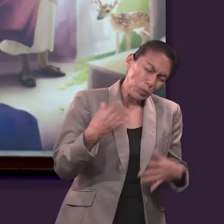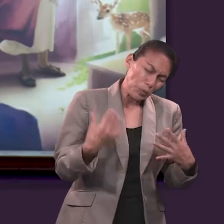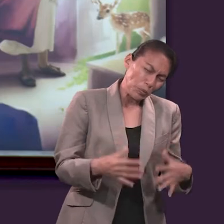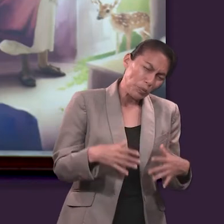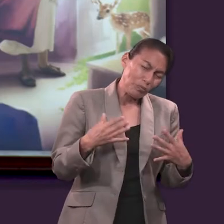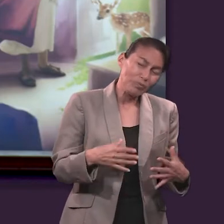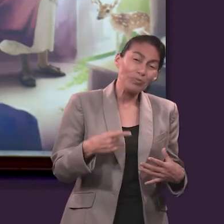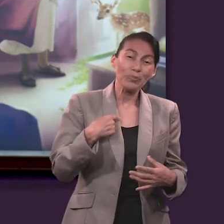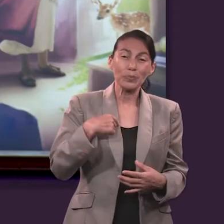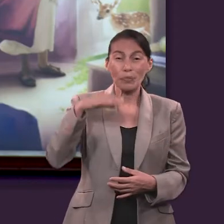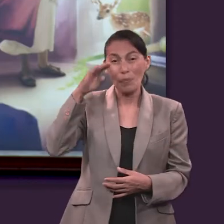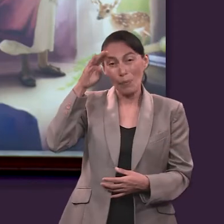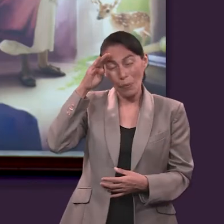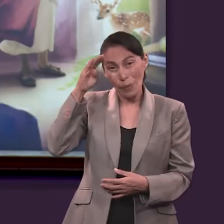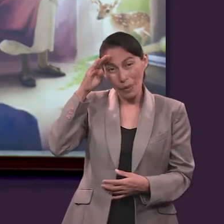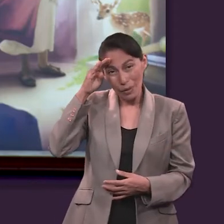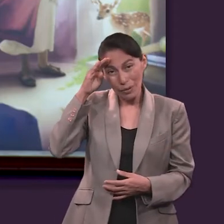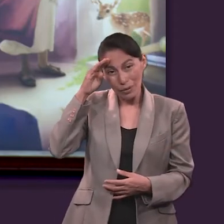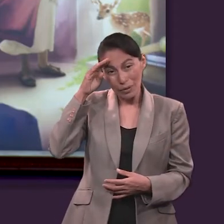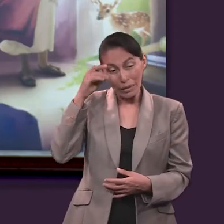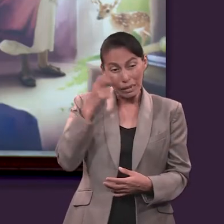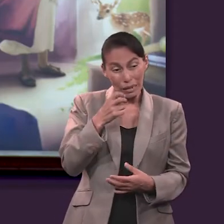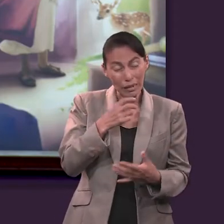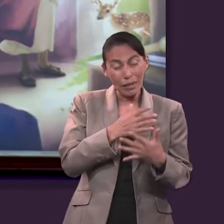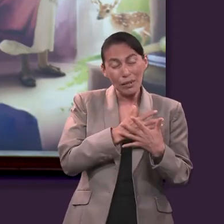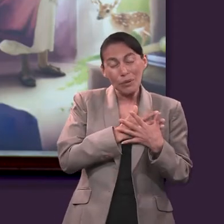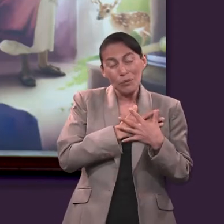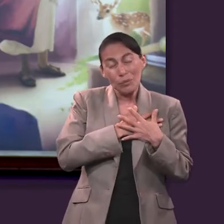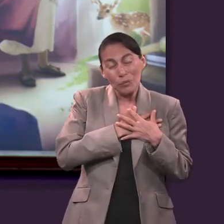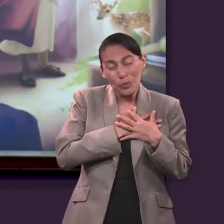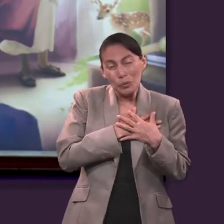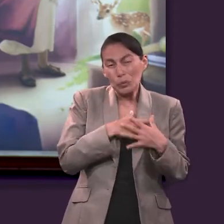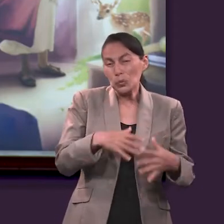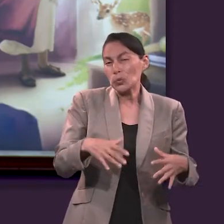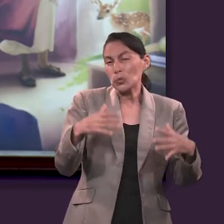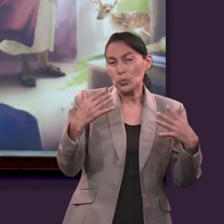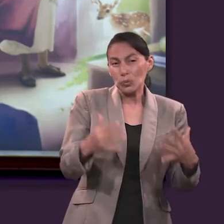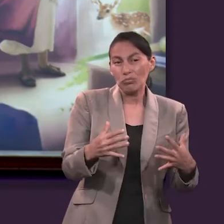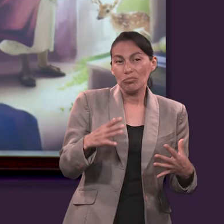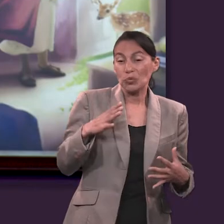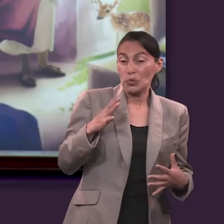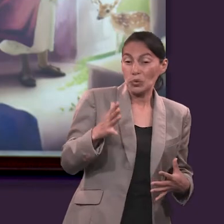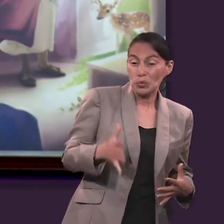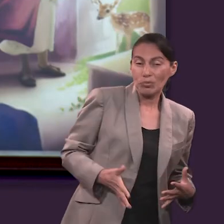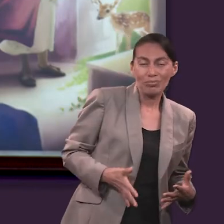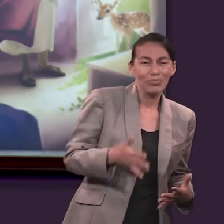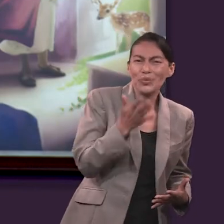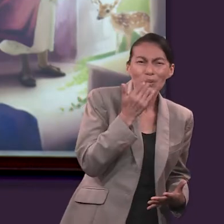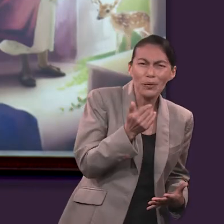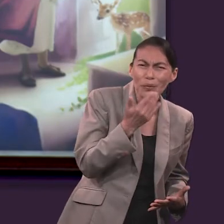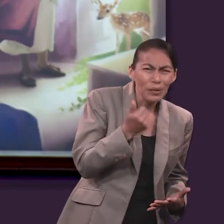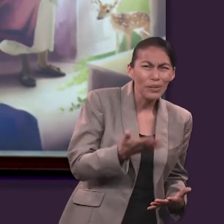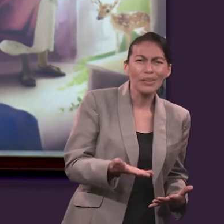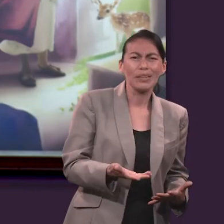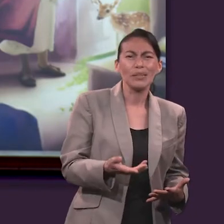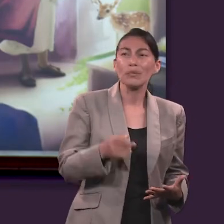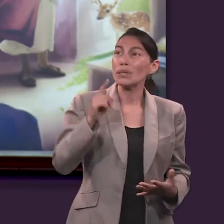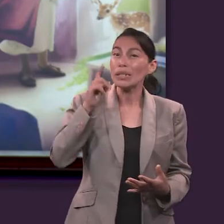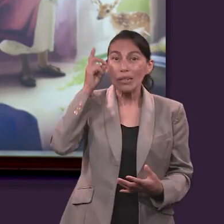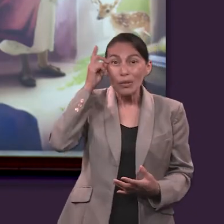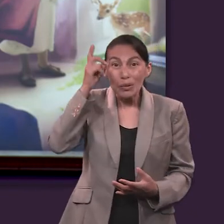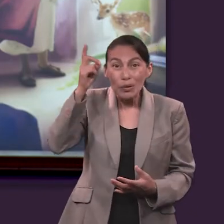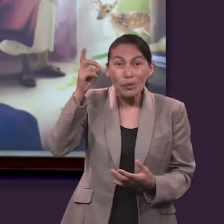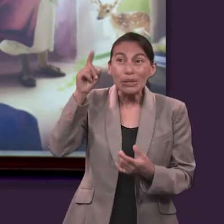mente todas estas cosas, no puede generar en su corazón el orgullo, porque se da cuenta de que si aquel